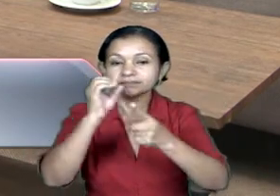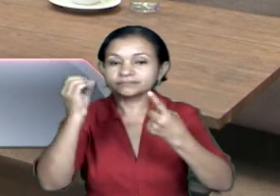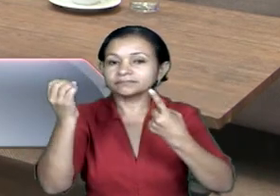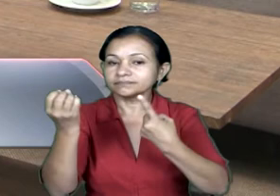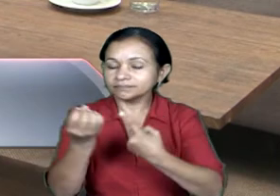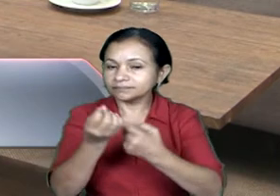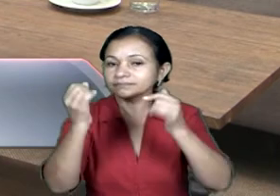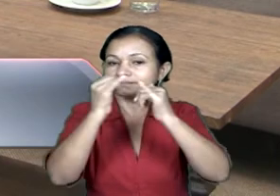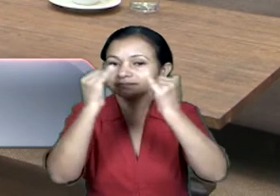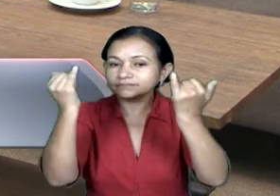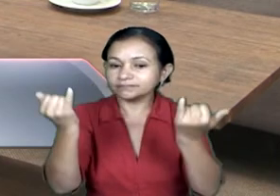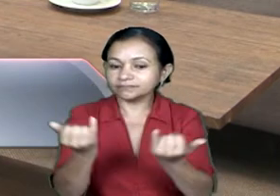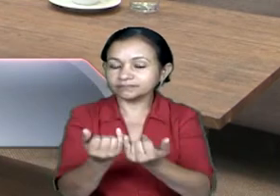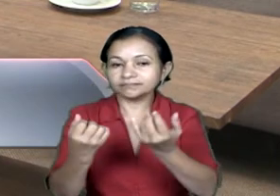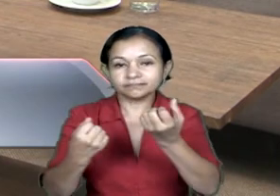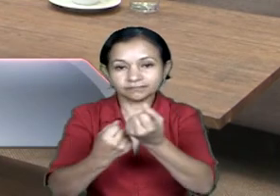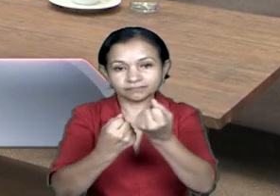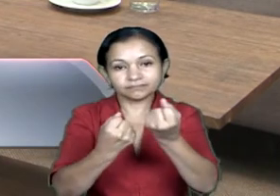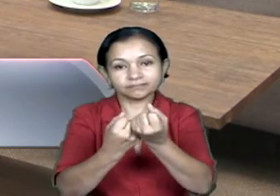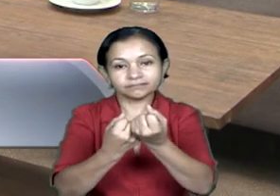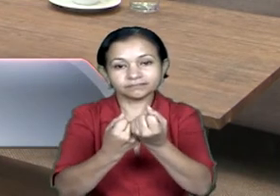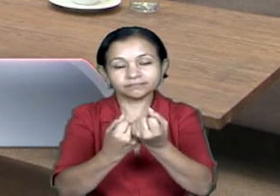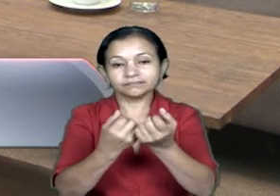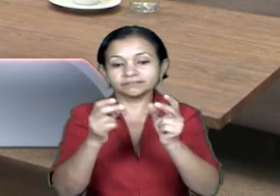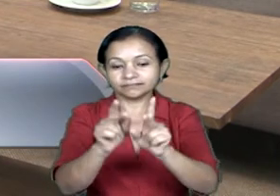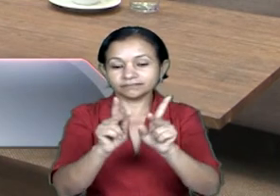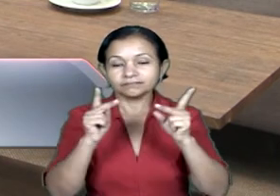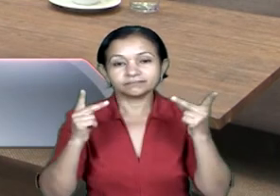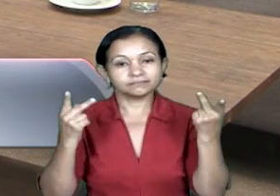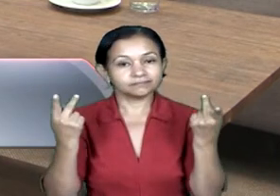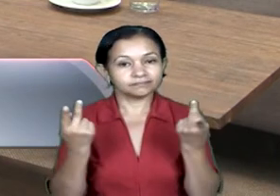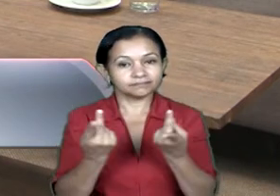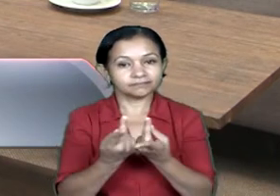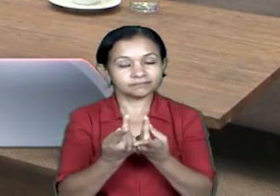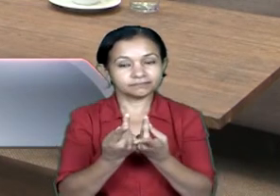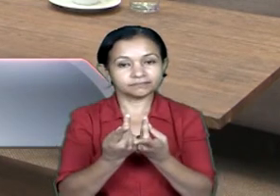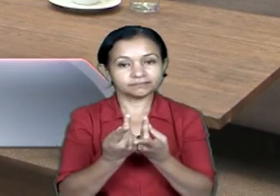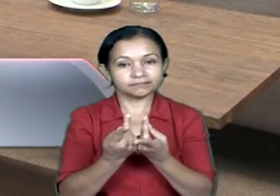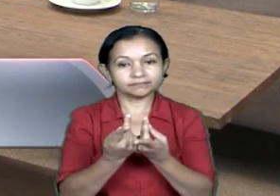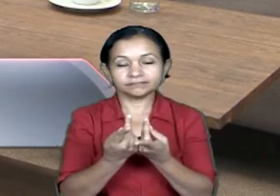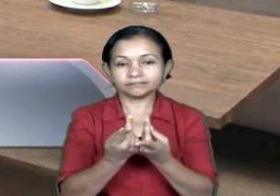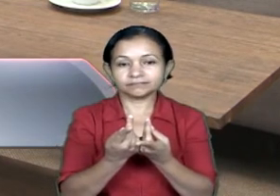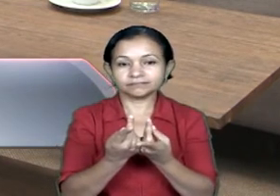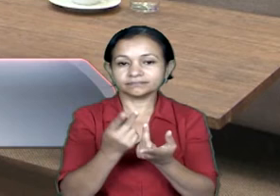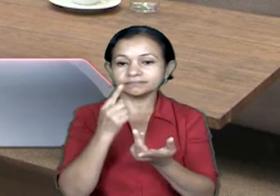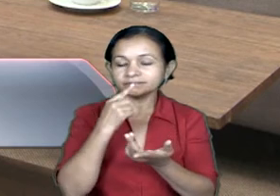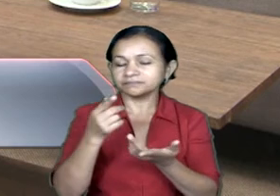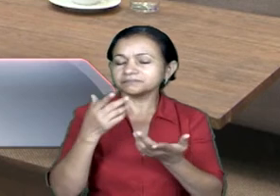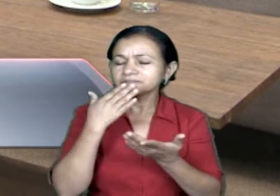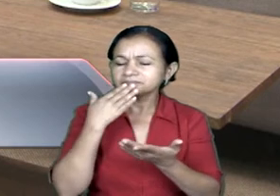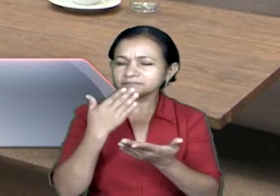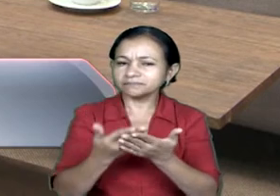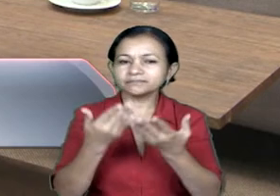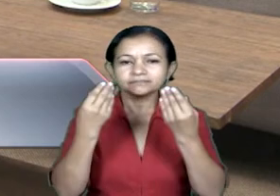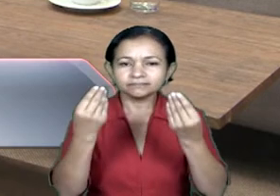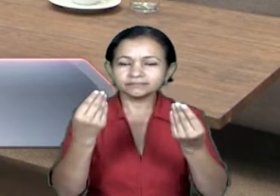organismos internacionales. Eso el pueblo de Taiwán siempre está muy agradecido.